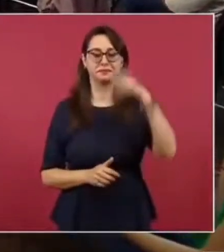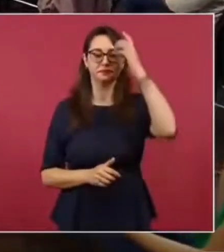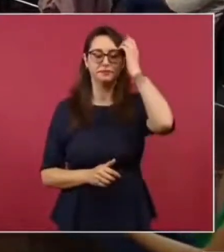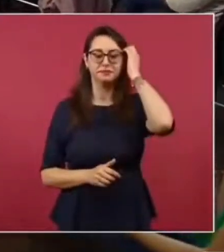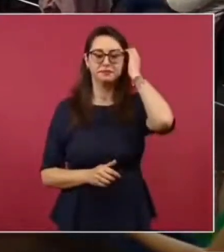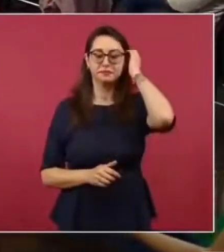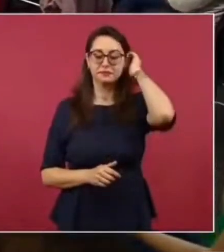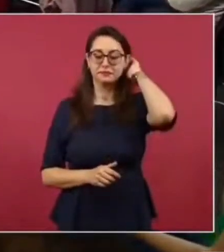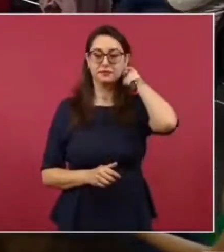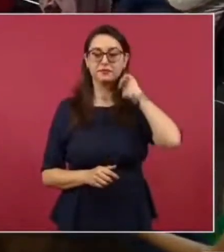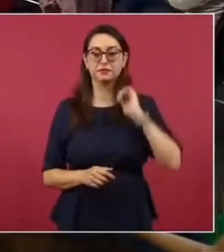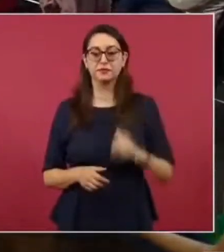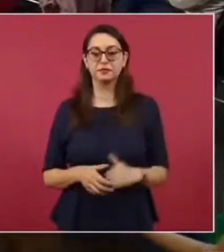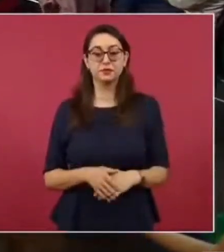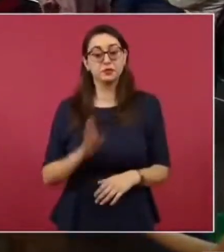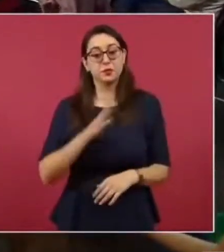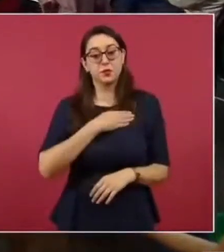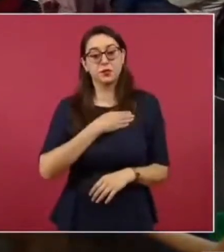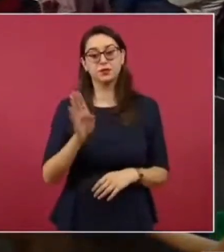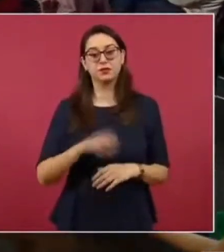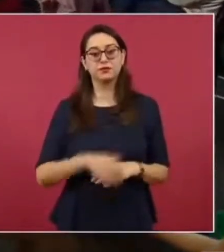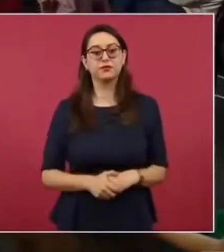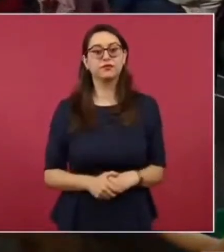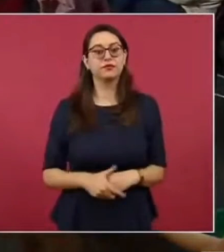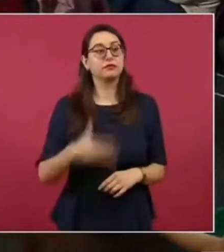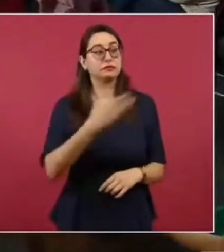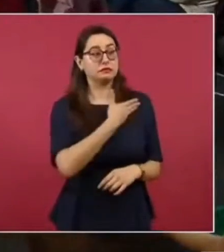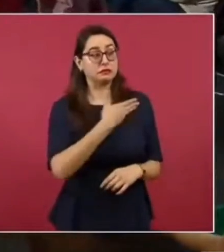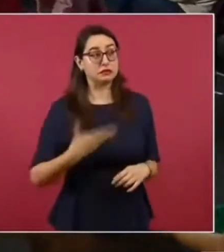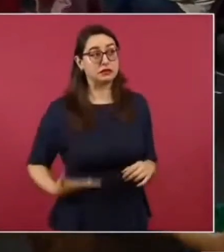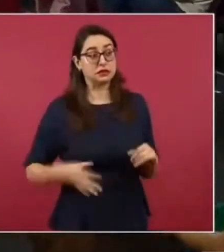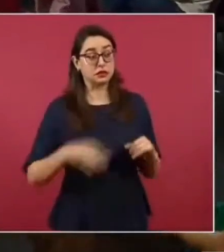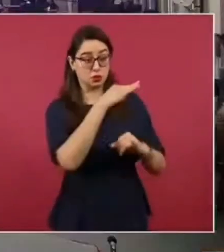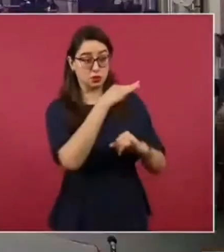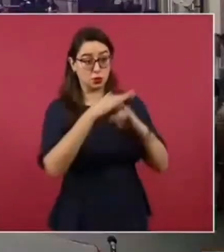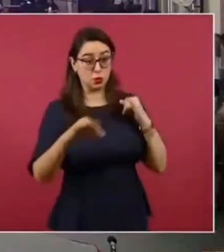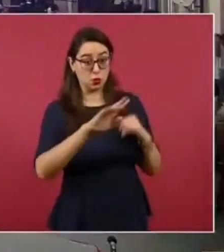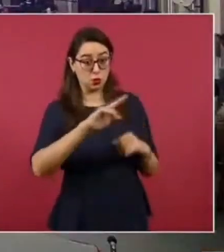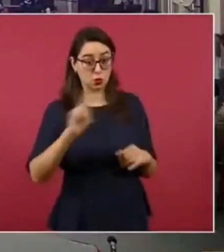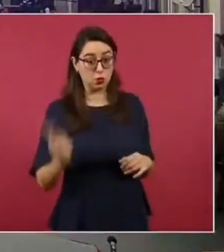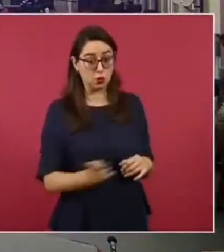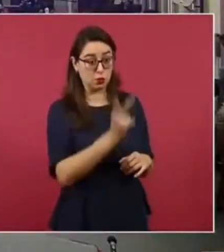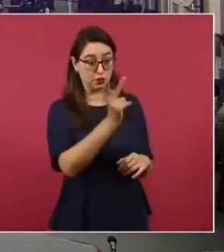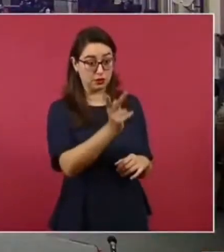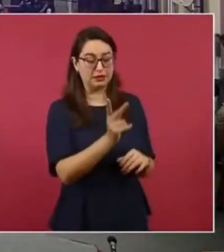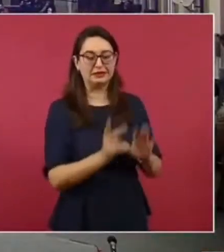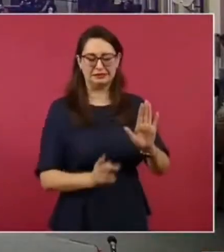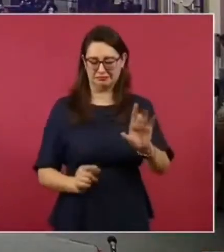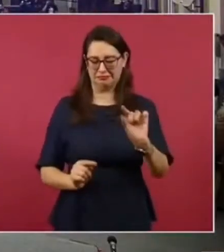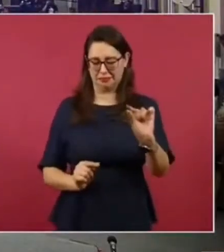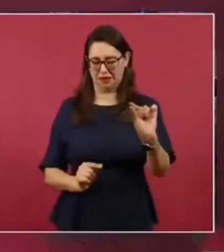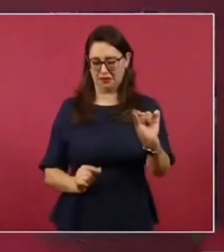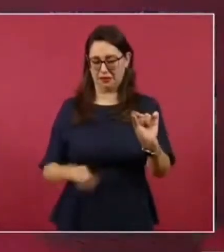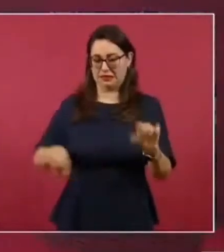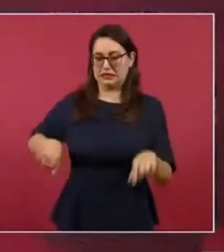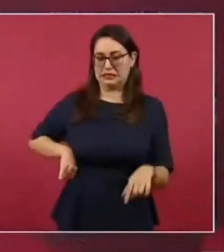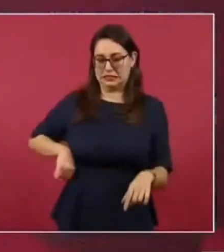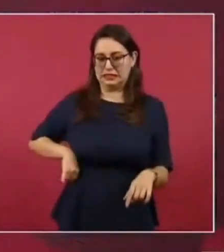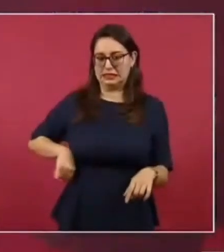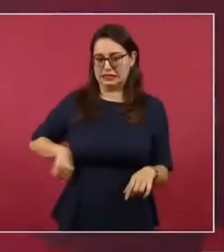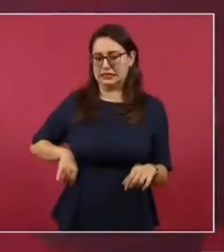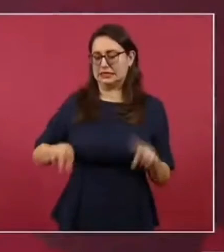Pero bueno. Presidente, si me permite una última. Sí, entonces, una última pregunta. no, pero es que es muy interesante todo esto,